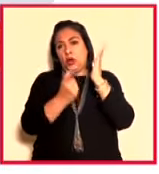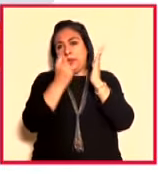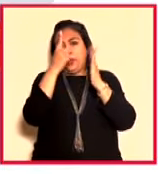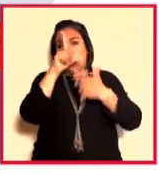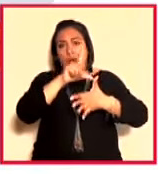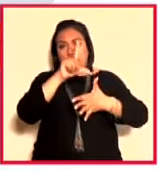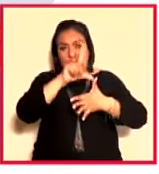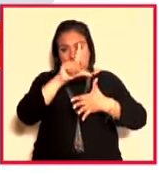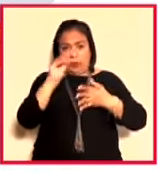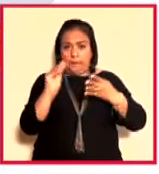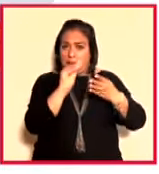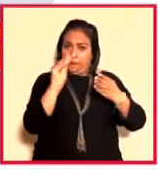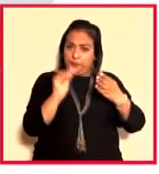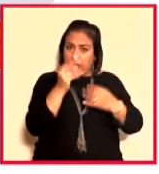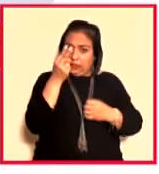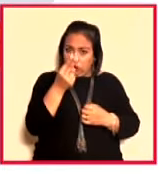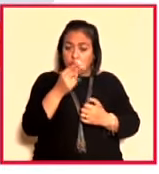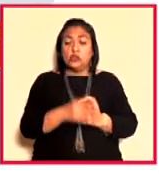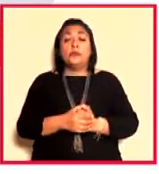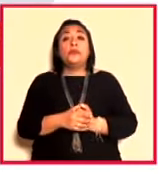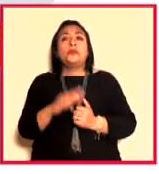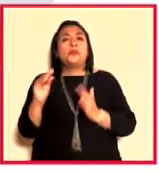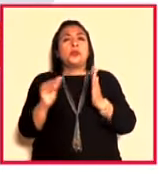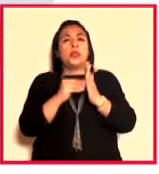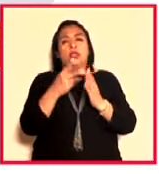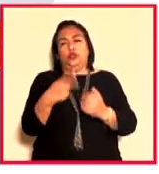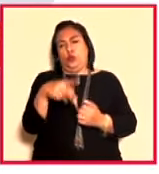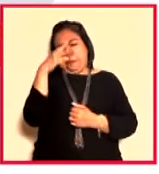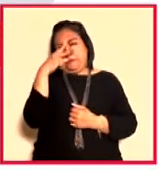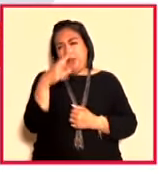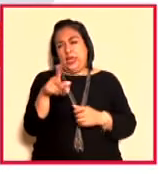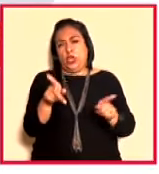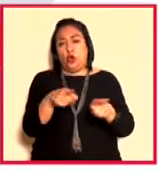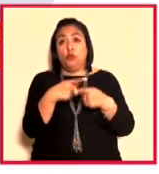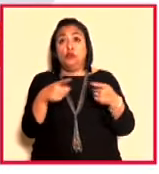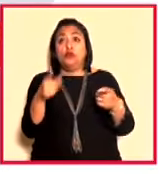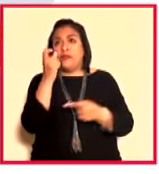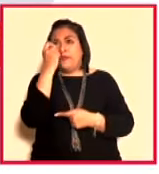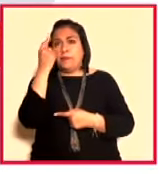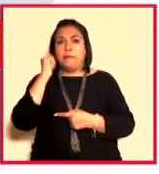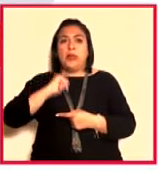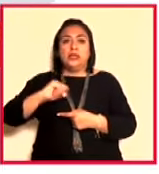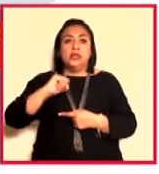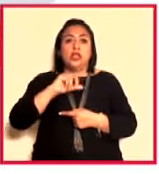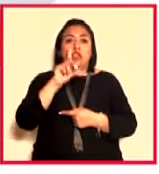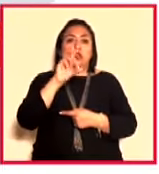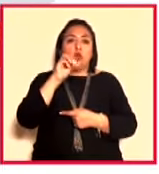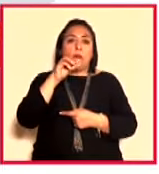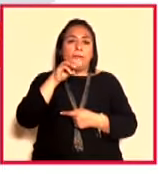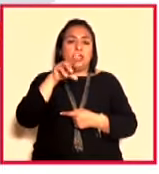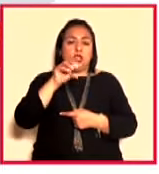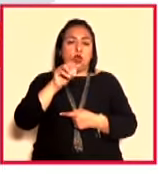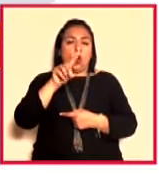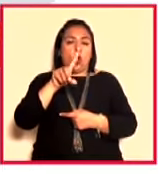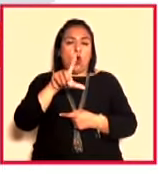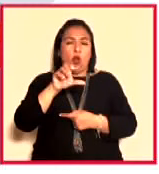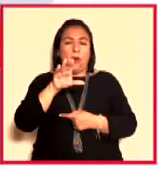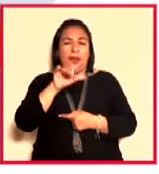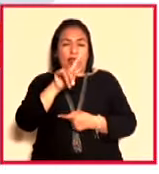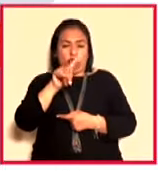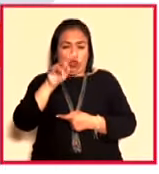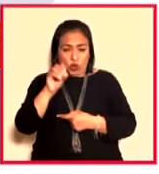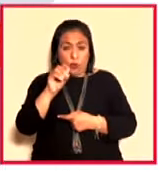latinoamericanos. Hemos incluido una obra mexicana de un compositor del pasado, que es Domingo Lobato, precisamente tapatío.